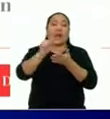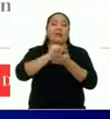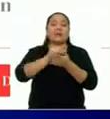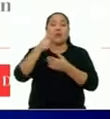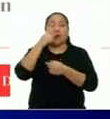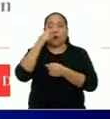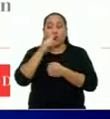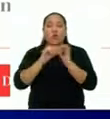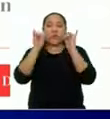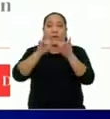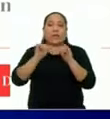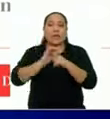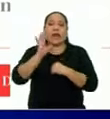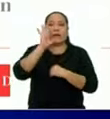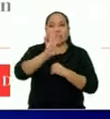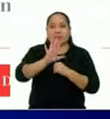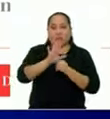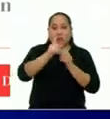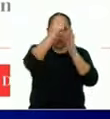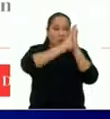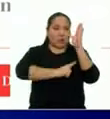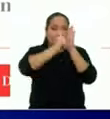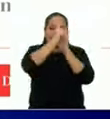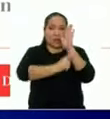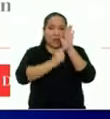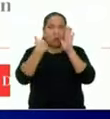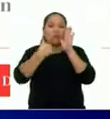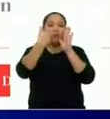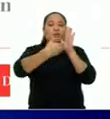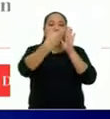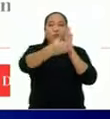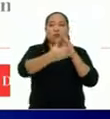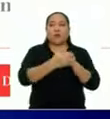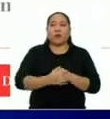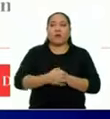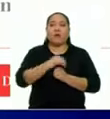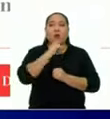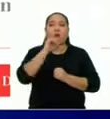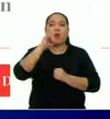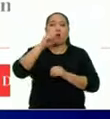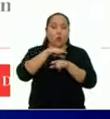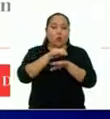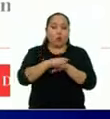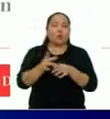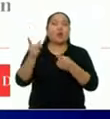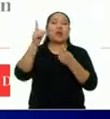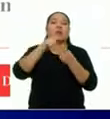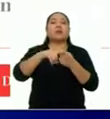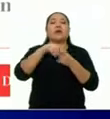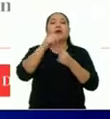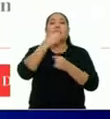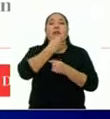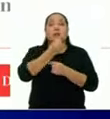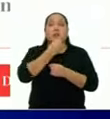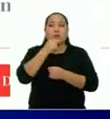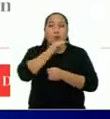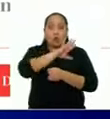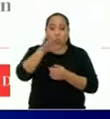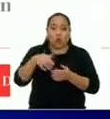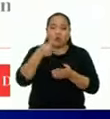quedando programados 5 listados más para los meses comprendidos entre julio y diciembre, todos ellos con su